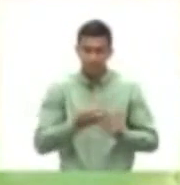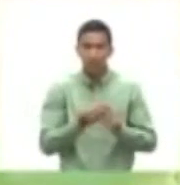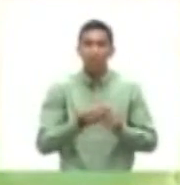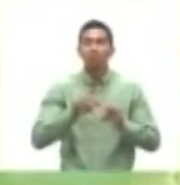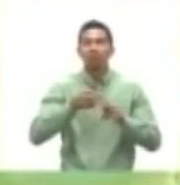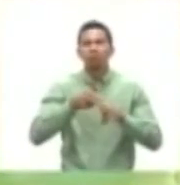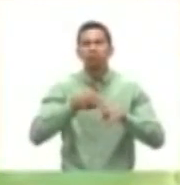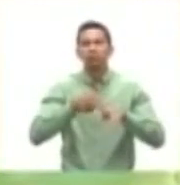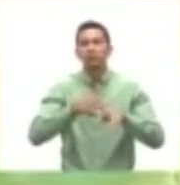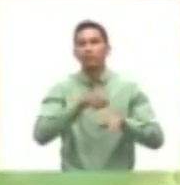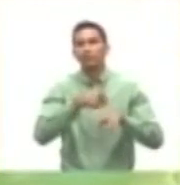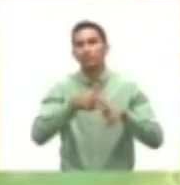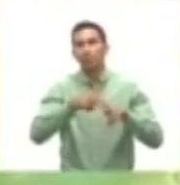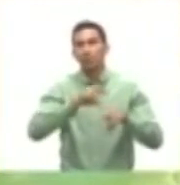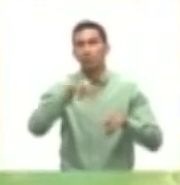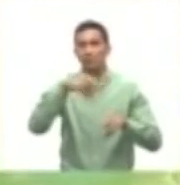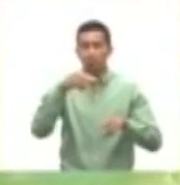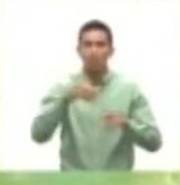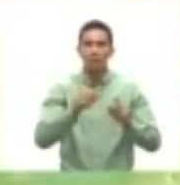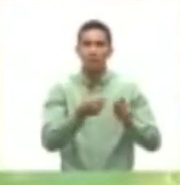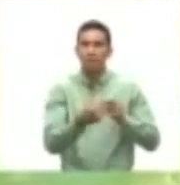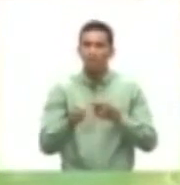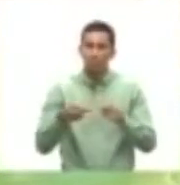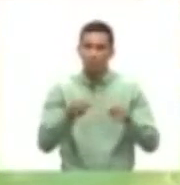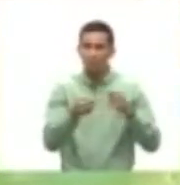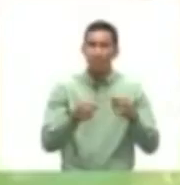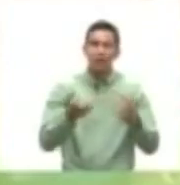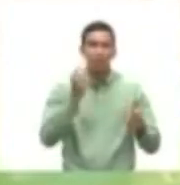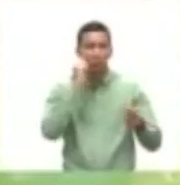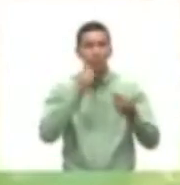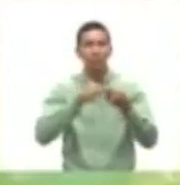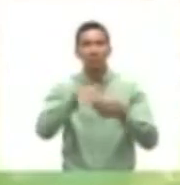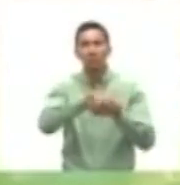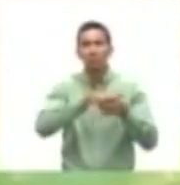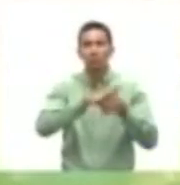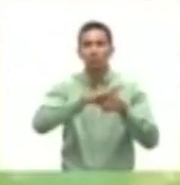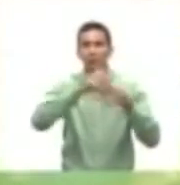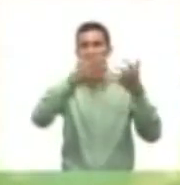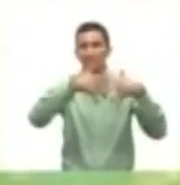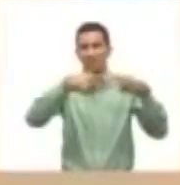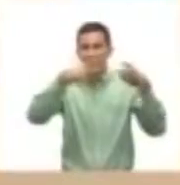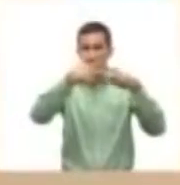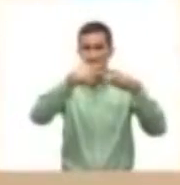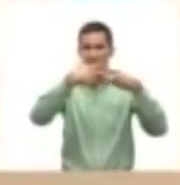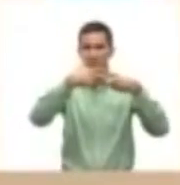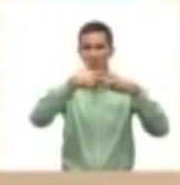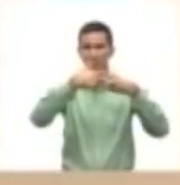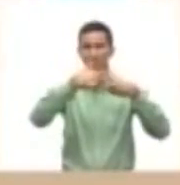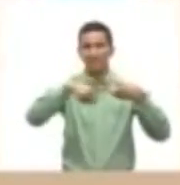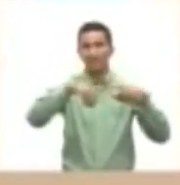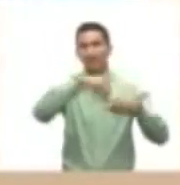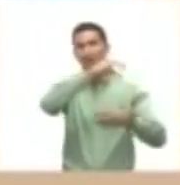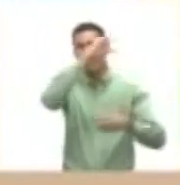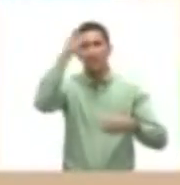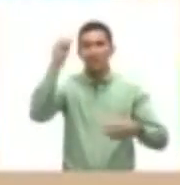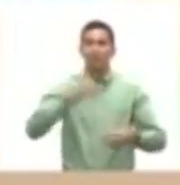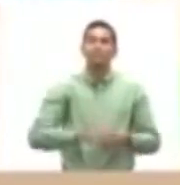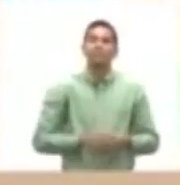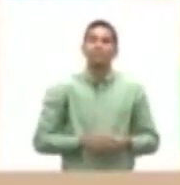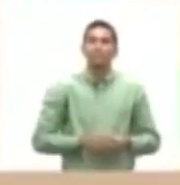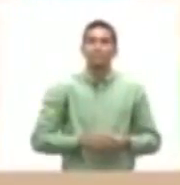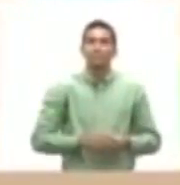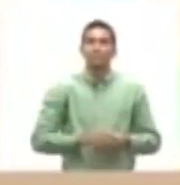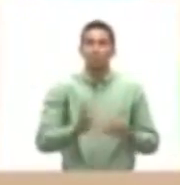se realizará un debate para revisar la situación de la empresa Electricaribe en la costa atlántica. La representante de la Cámara, Marta